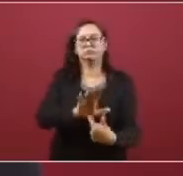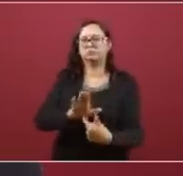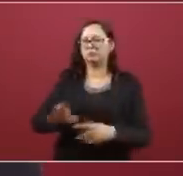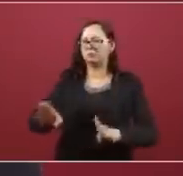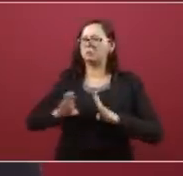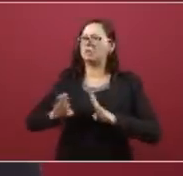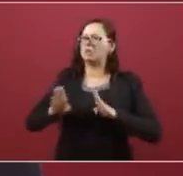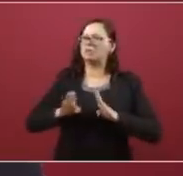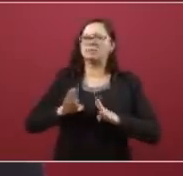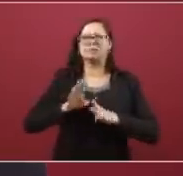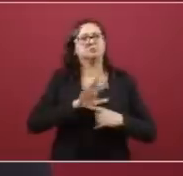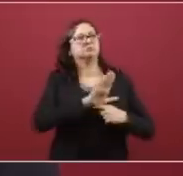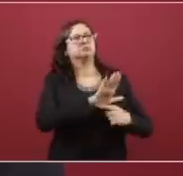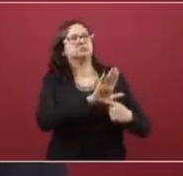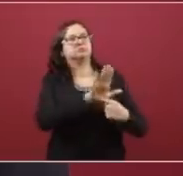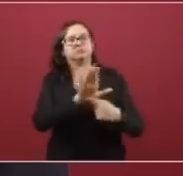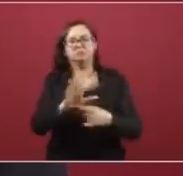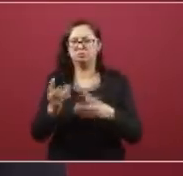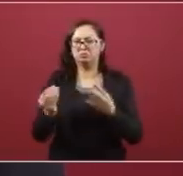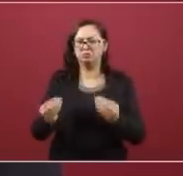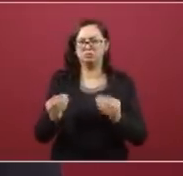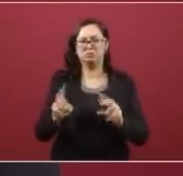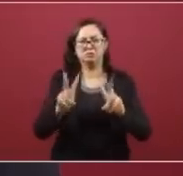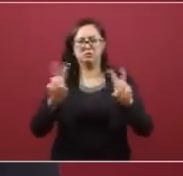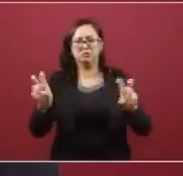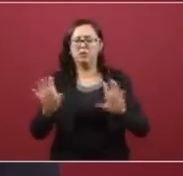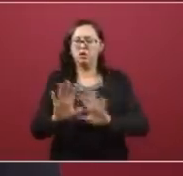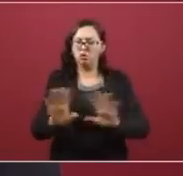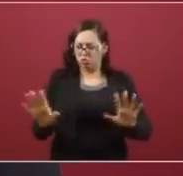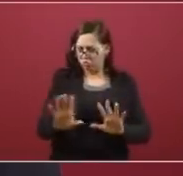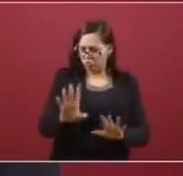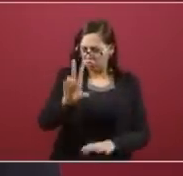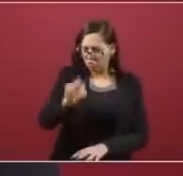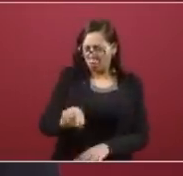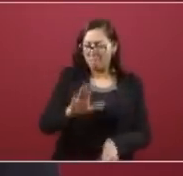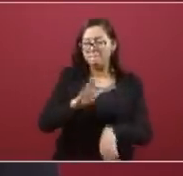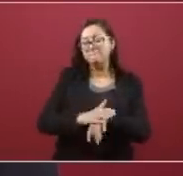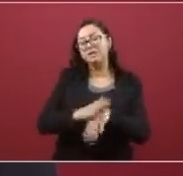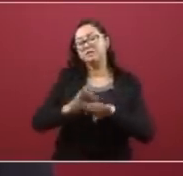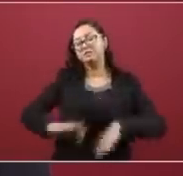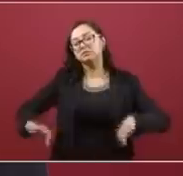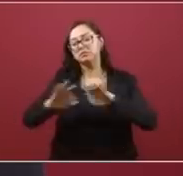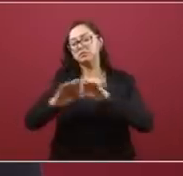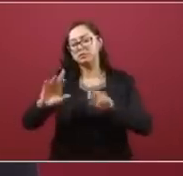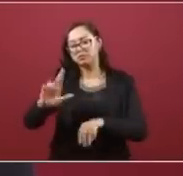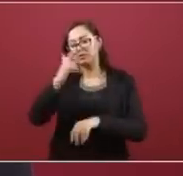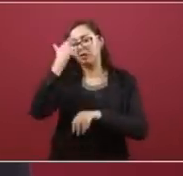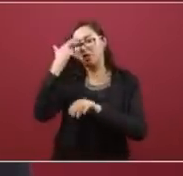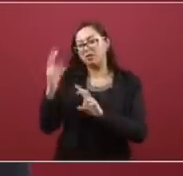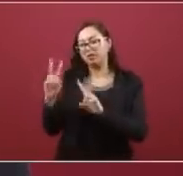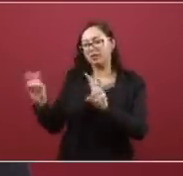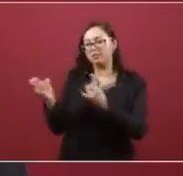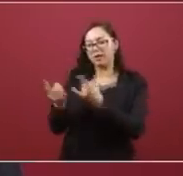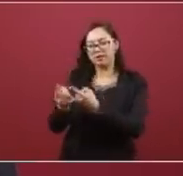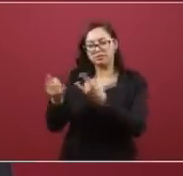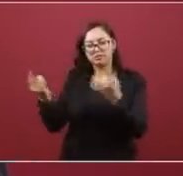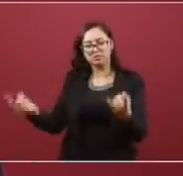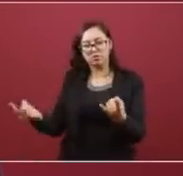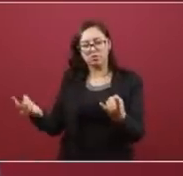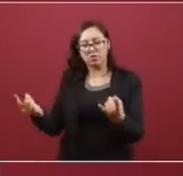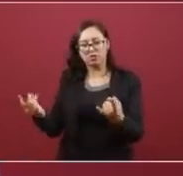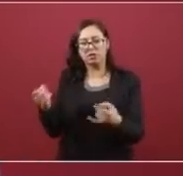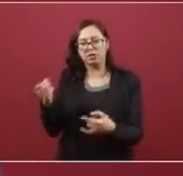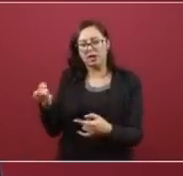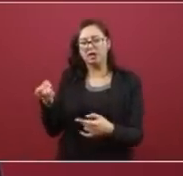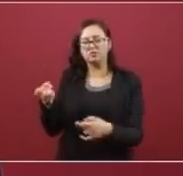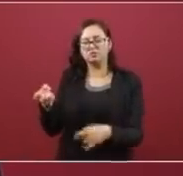pero que sí se recuerden las gestas históricas eh como lo